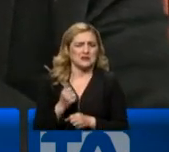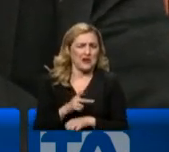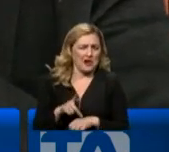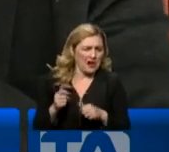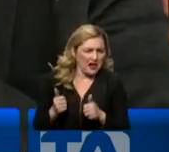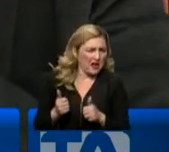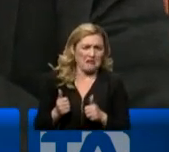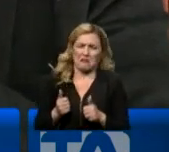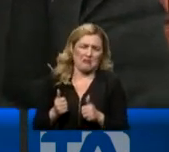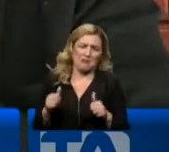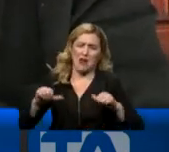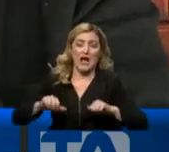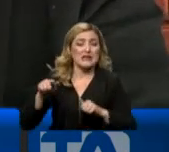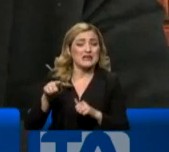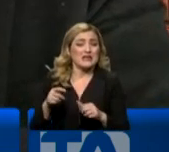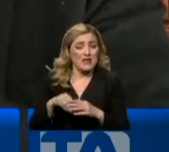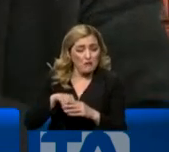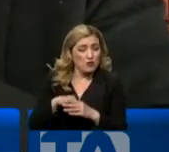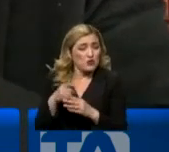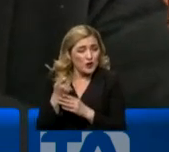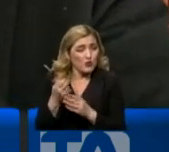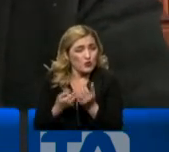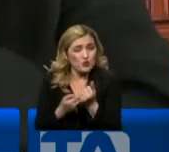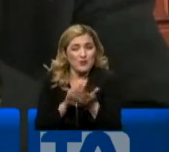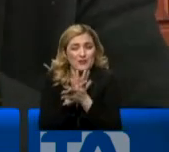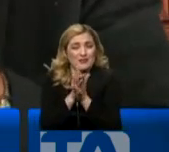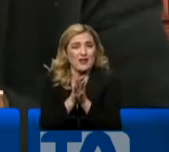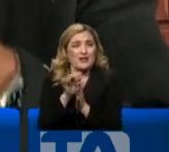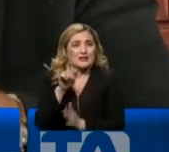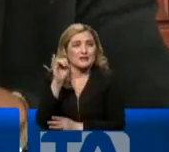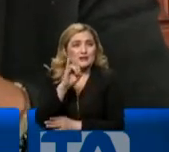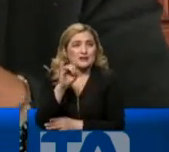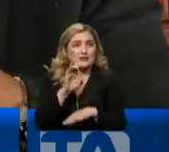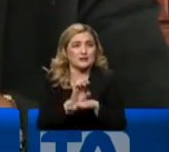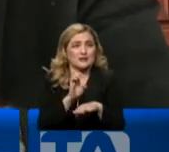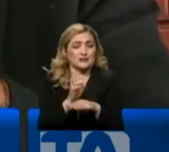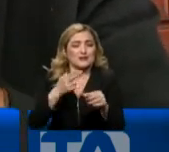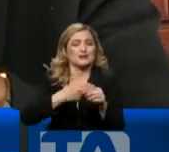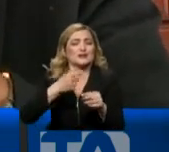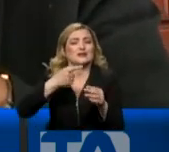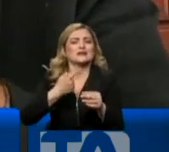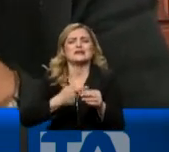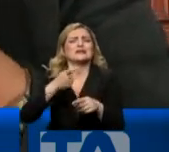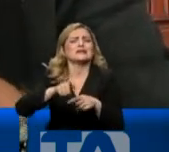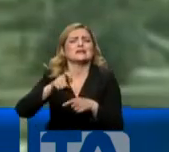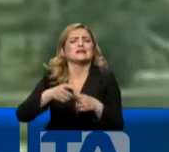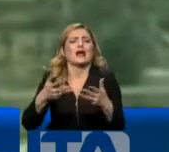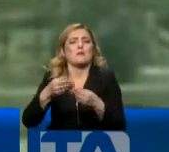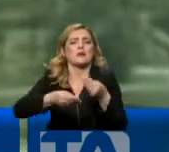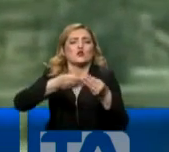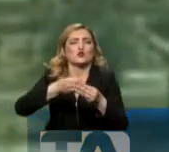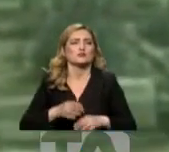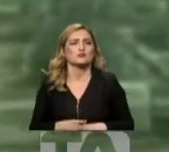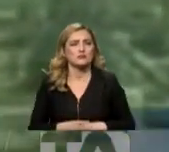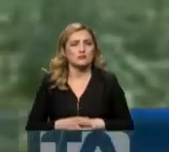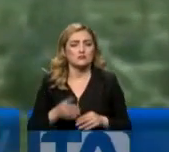tiene recursos. Y lo que requiere la industria actualmente, la industria ecuatoriana, la industria de hidrocarburos en el Ecuador, es inversión. Ahora